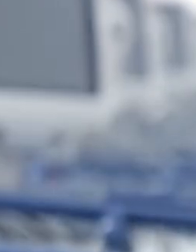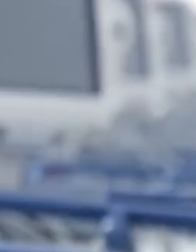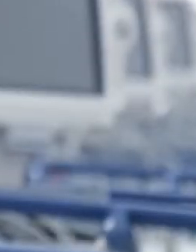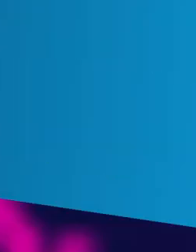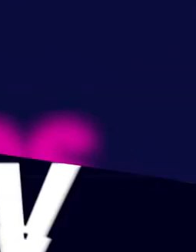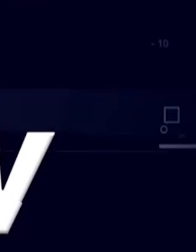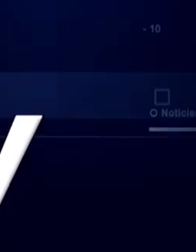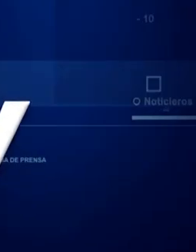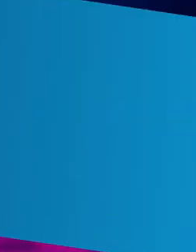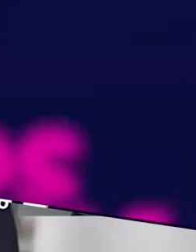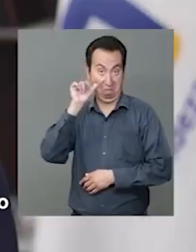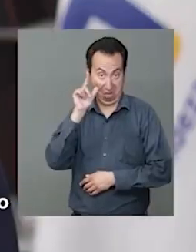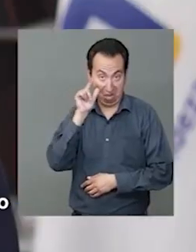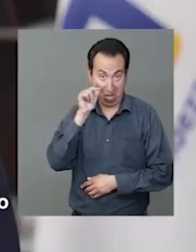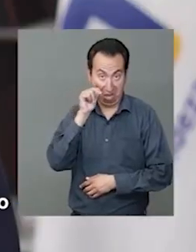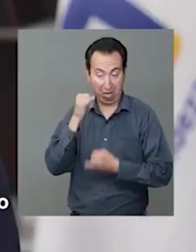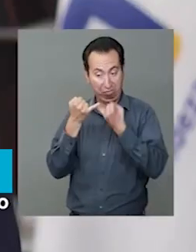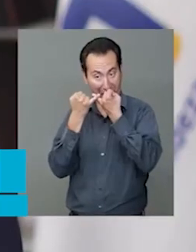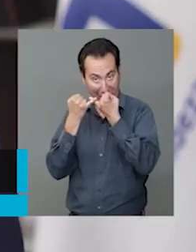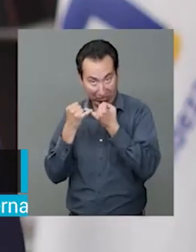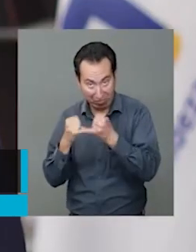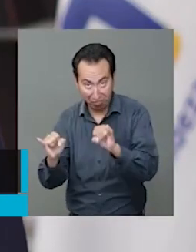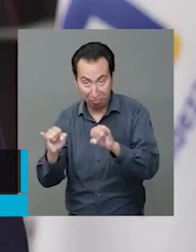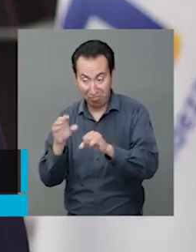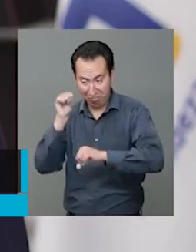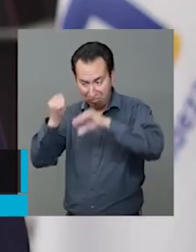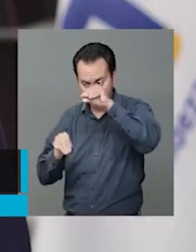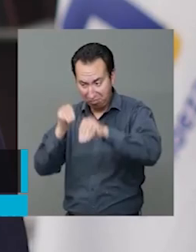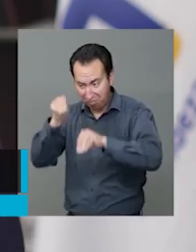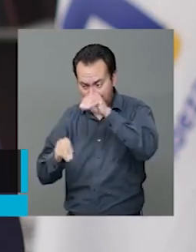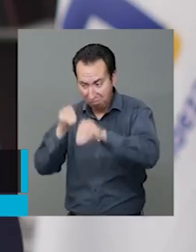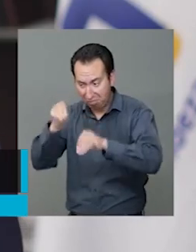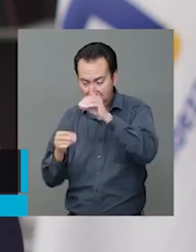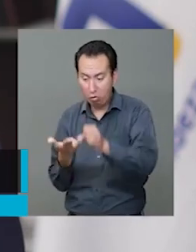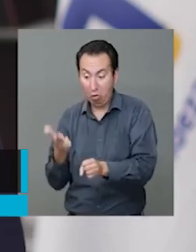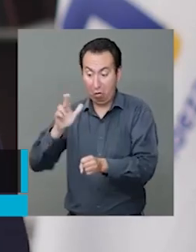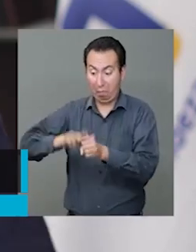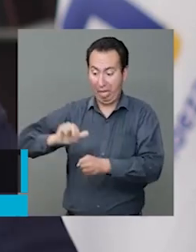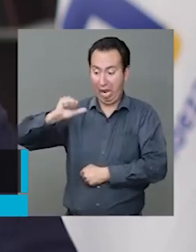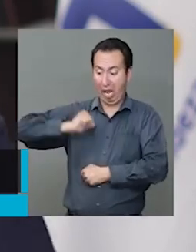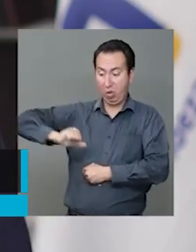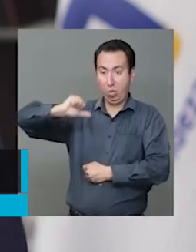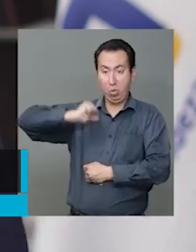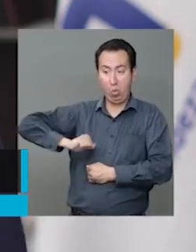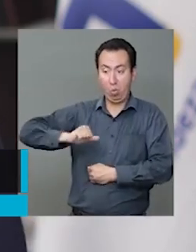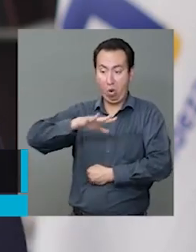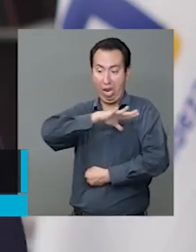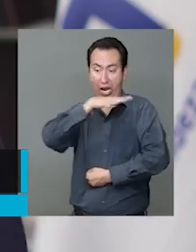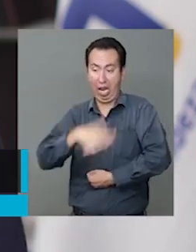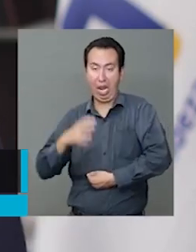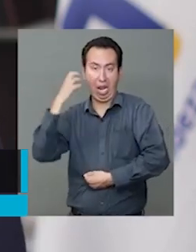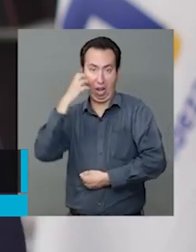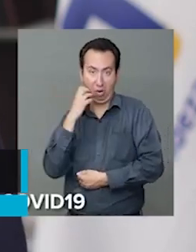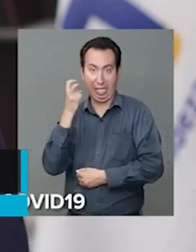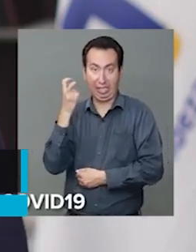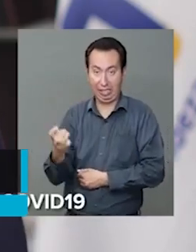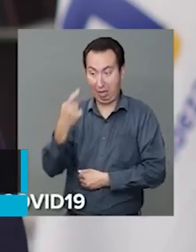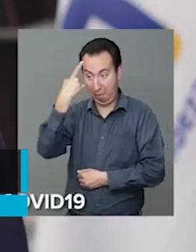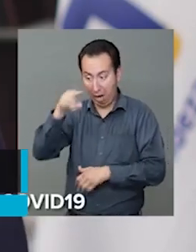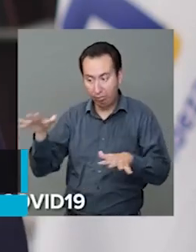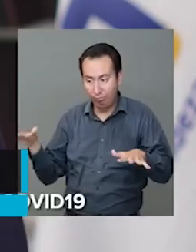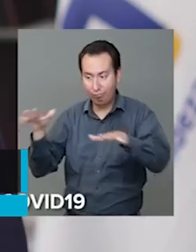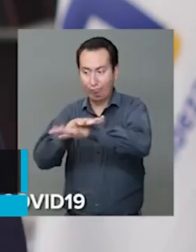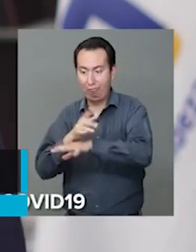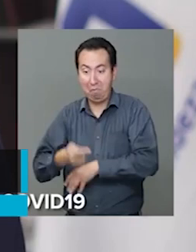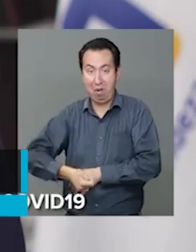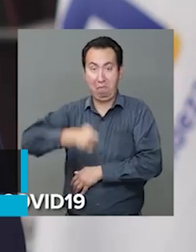ultrasonidos de mañana iniciaremos la adaptación y el equipamiento del Antiguo Hospital General de León para